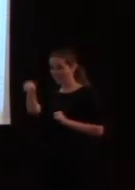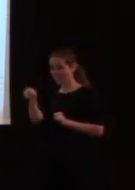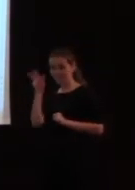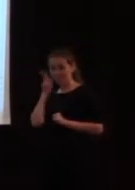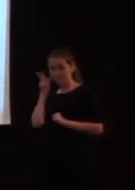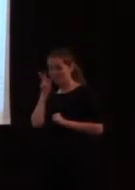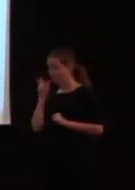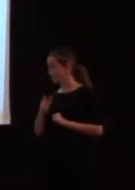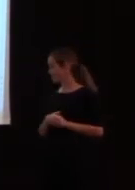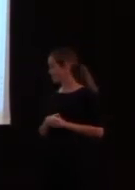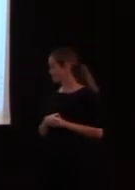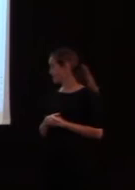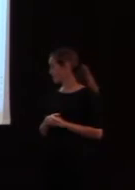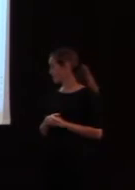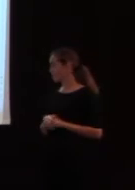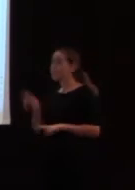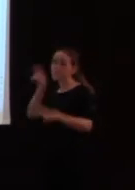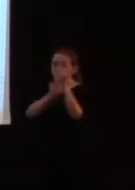buscar una